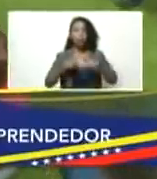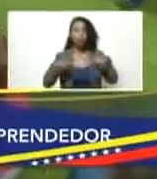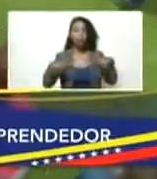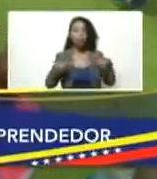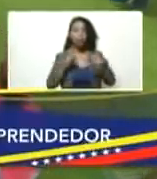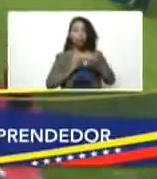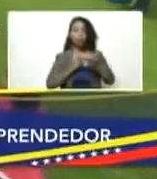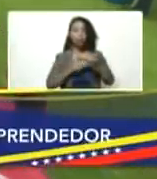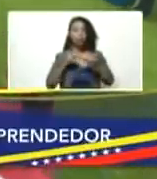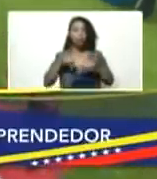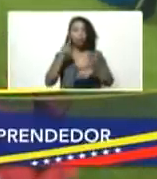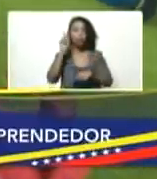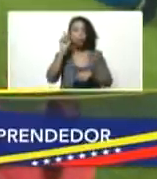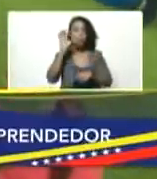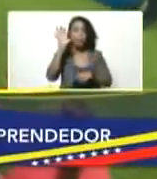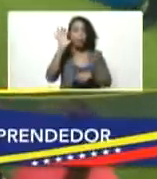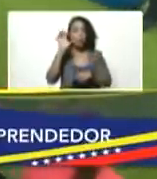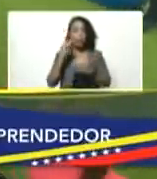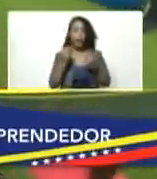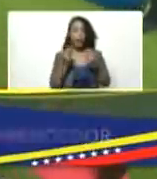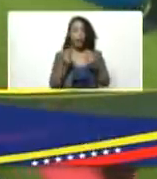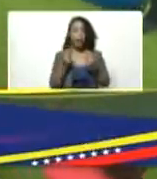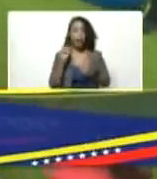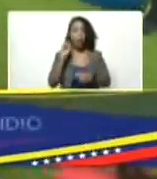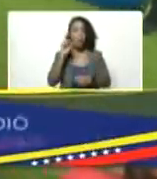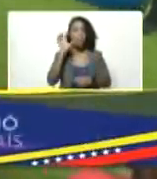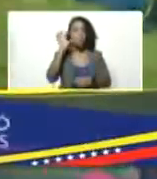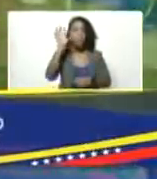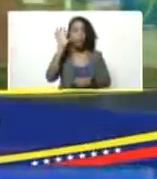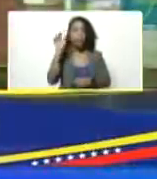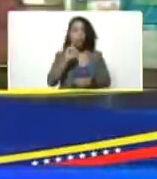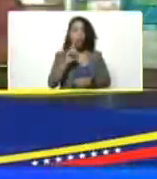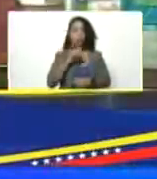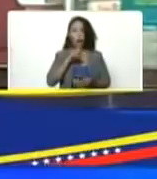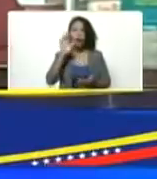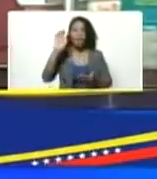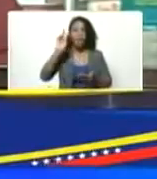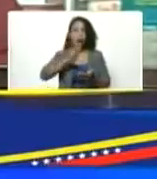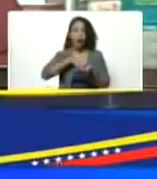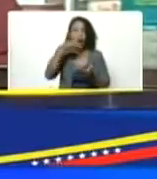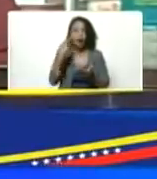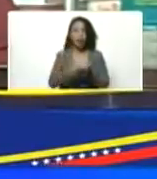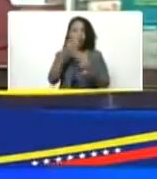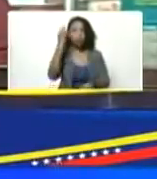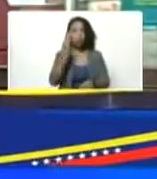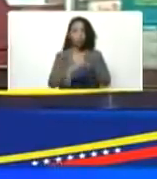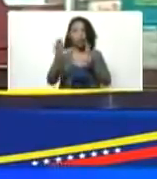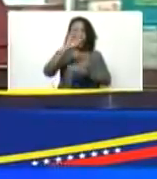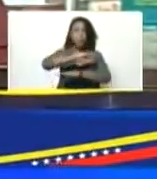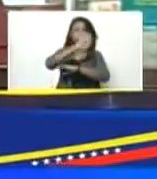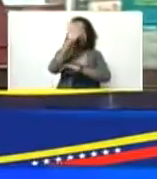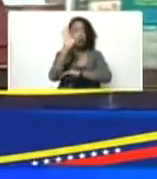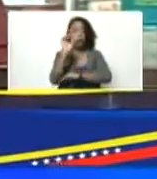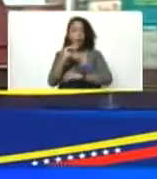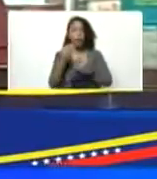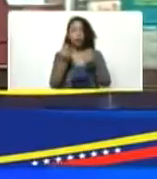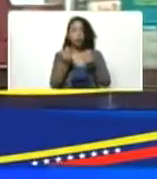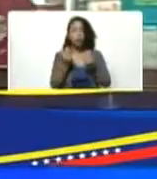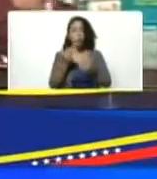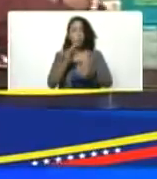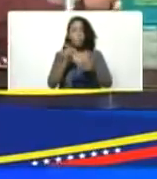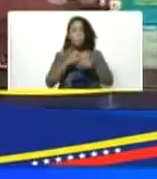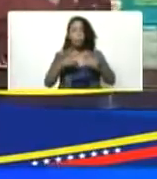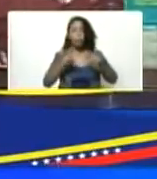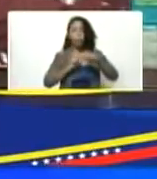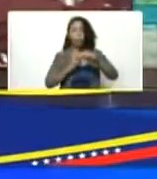de un país, la riqueza de un país no le va a caer del cielo. La riqueza y la prosperidad de